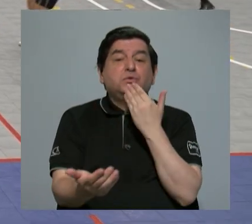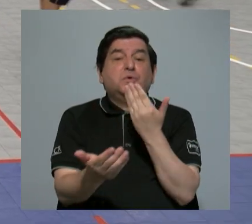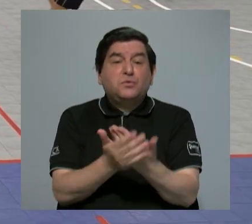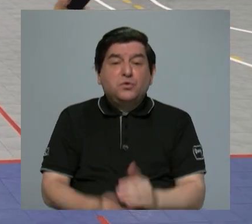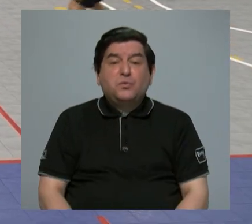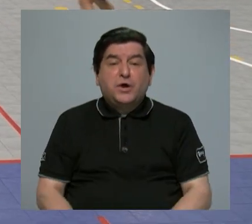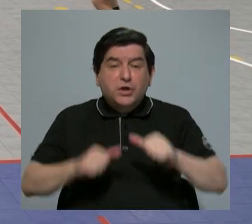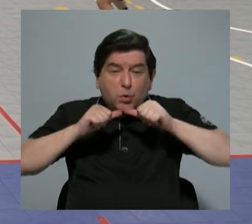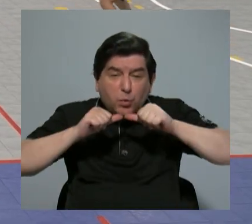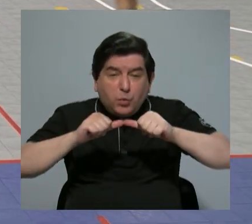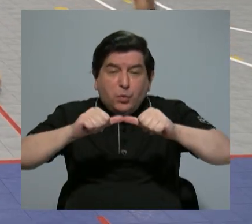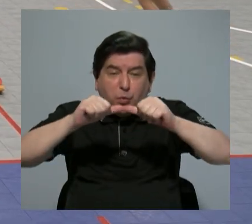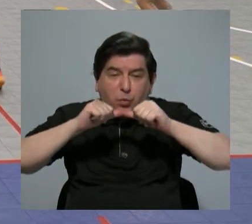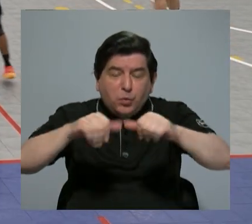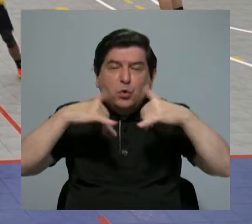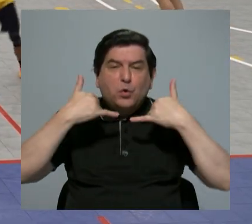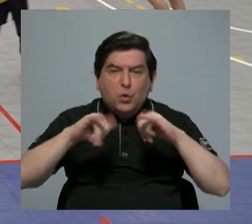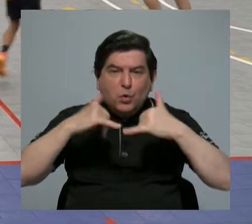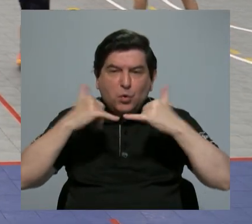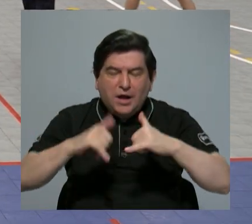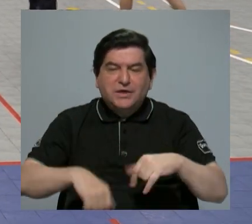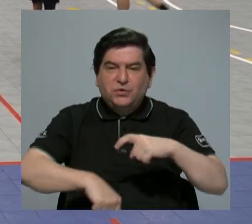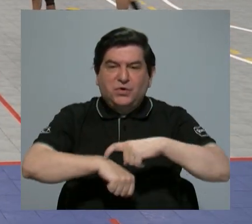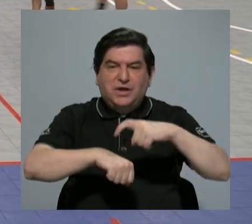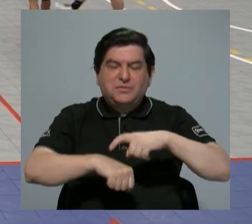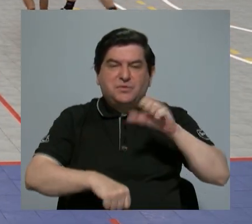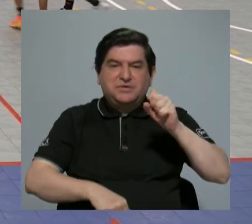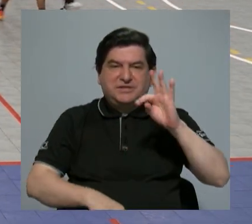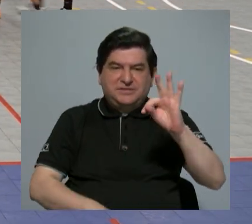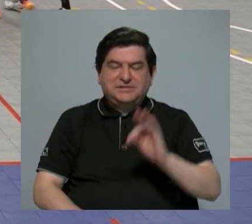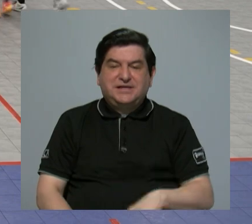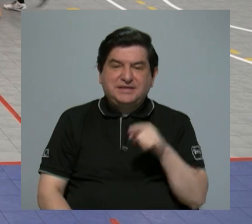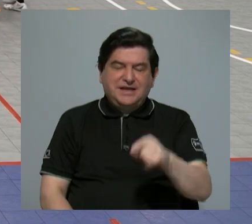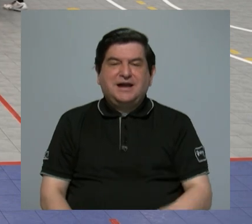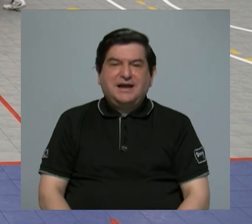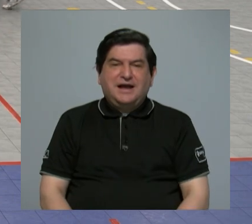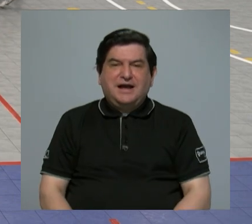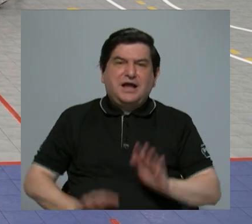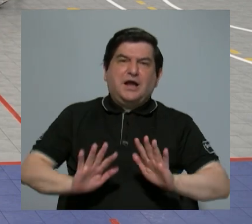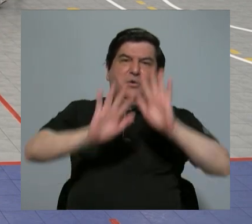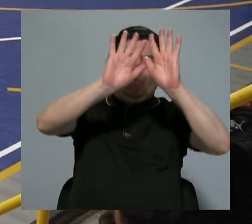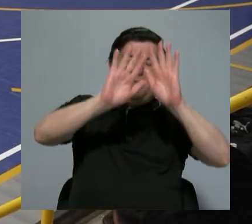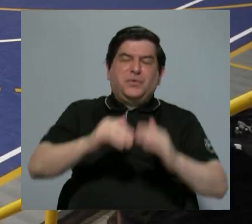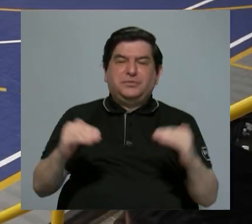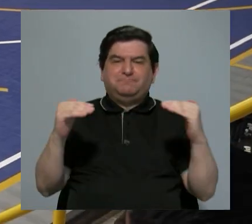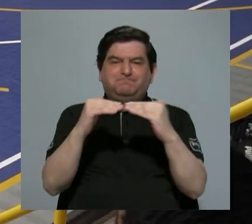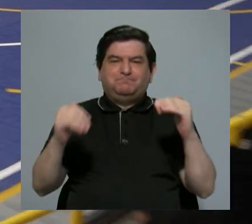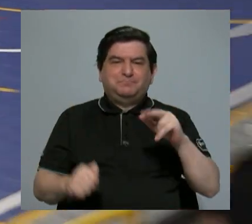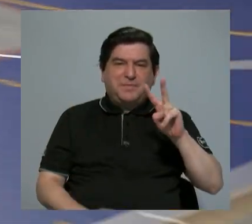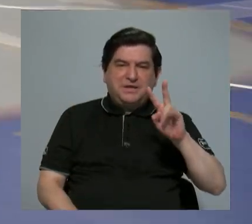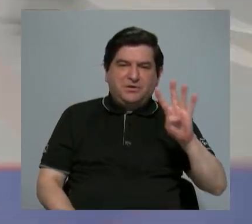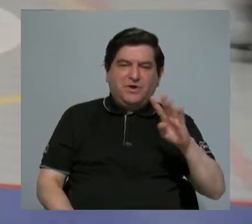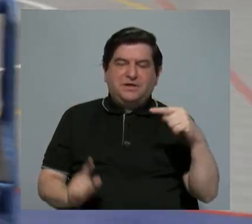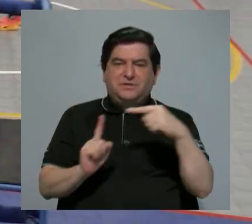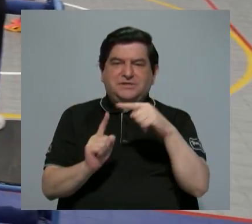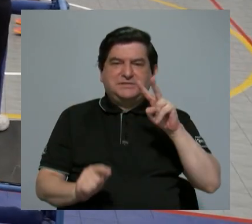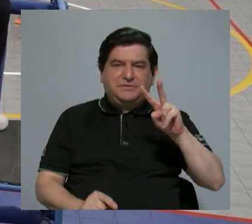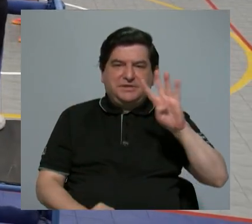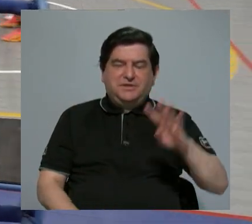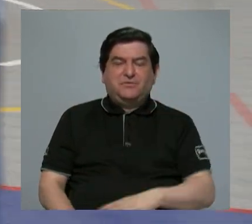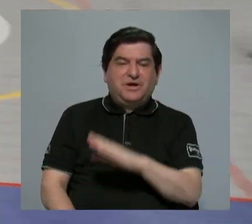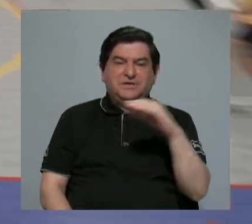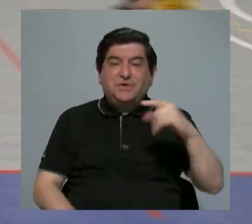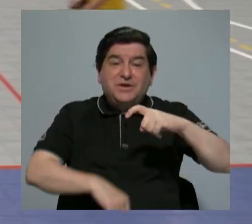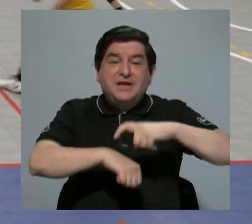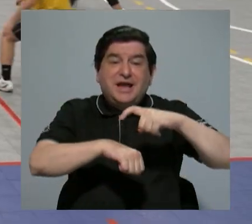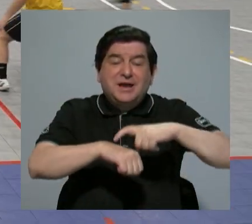fue un rally bastante largo, se estaba jugando el set y ahí en un buen bloqueo la UNED lograba emparejar 24-24 y ya se quedaba